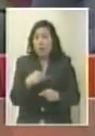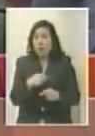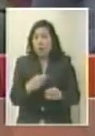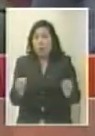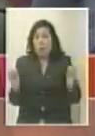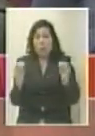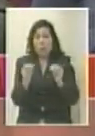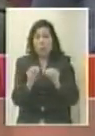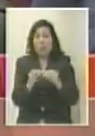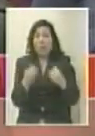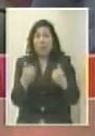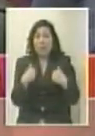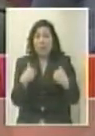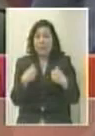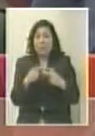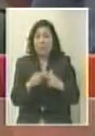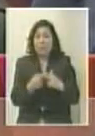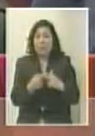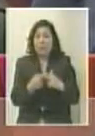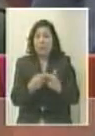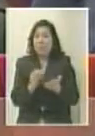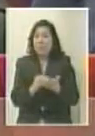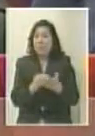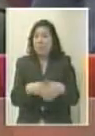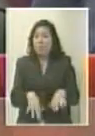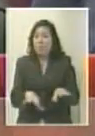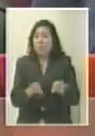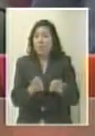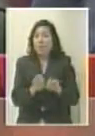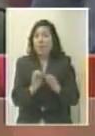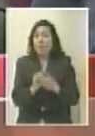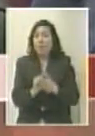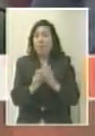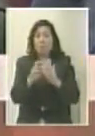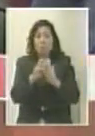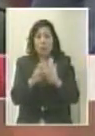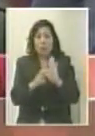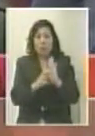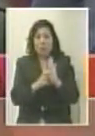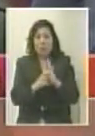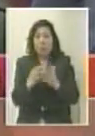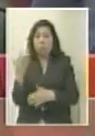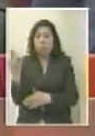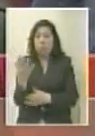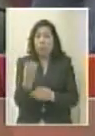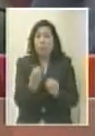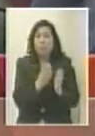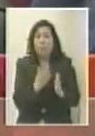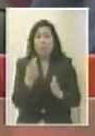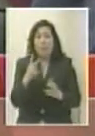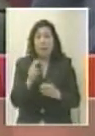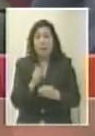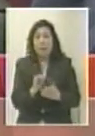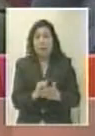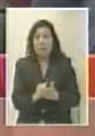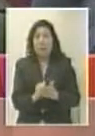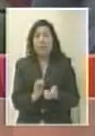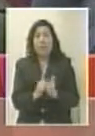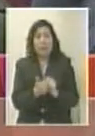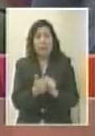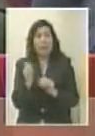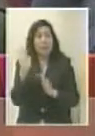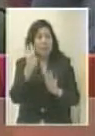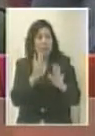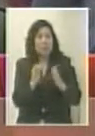sector ambiente tenemos una serie de iniciativas y la más importante es el programa de conservación de bosques como estrategia para la mitigación del cambio